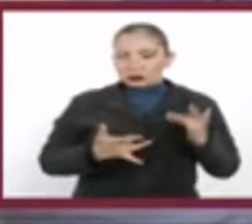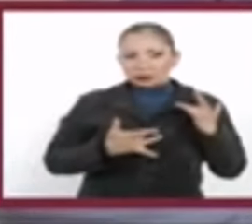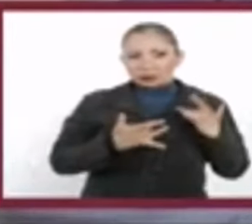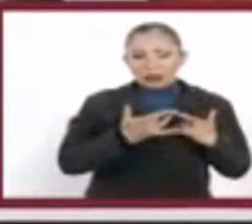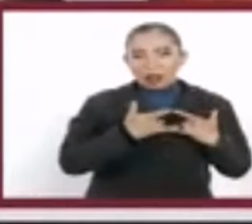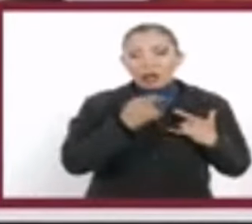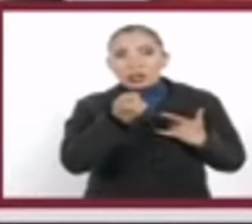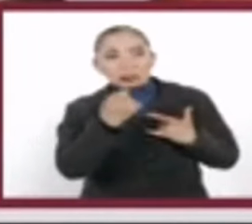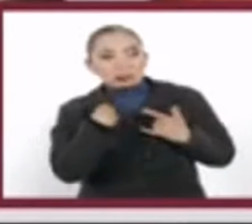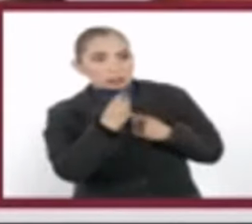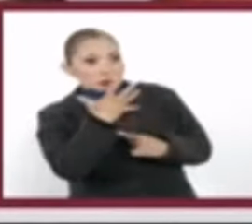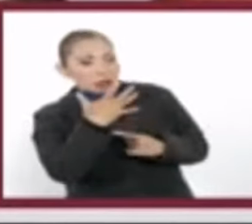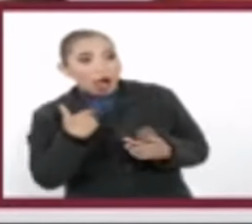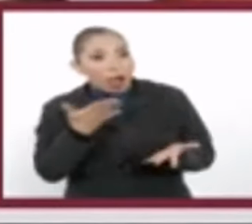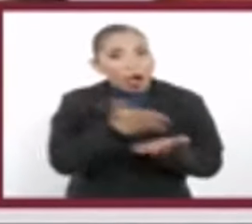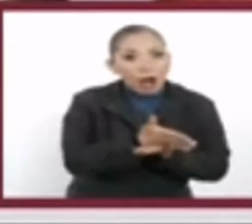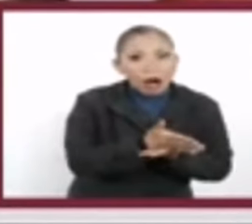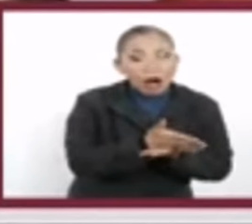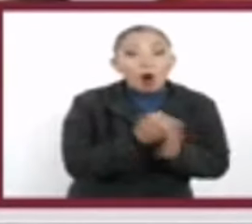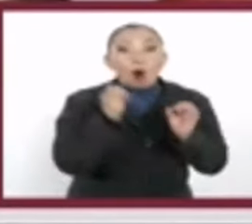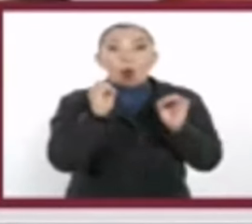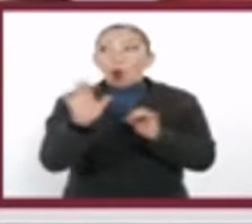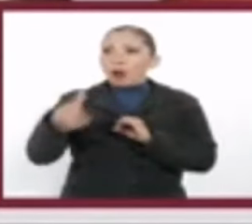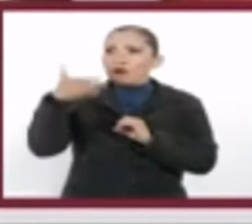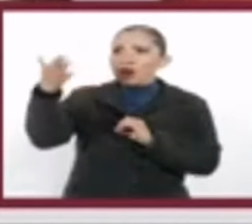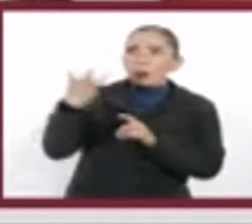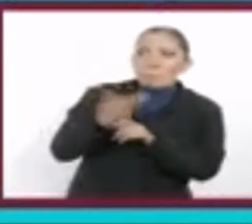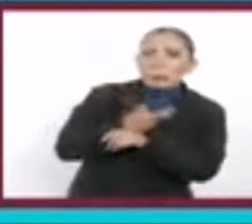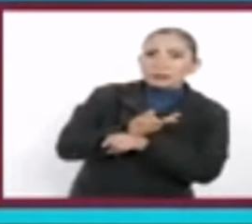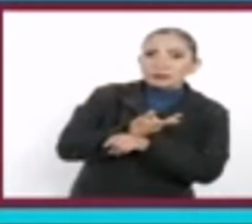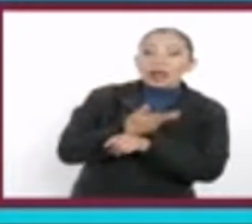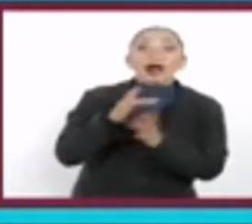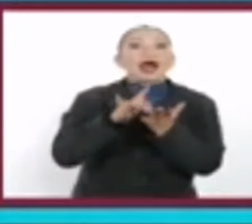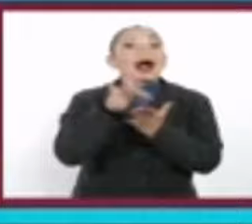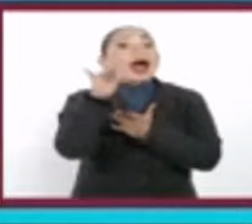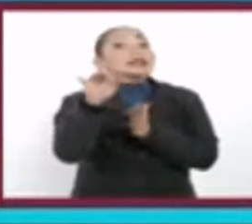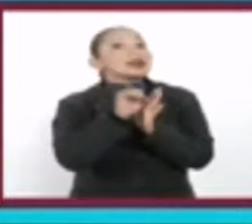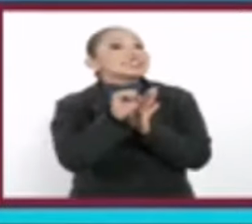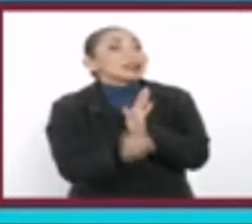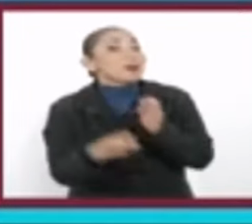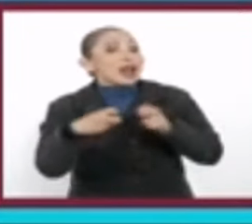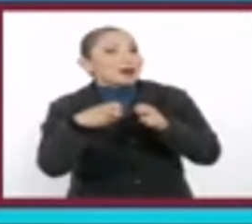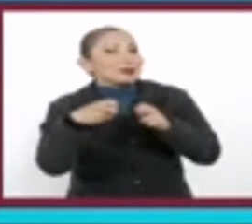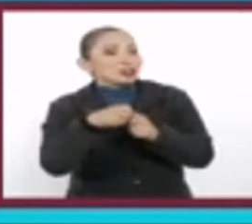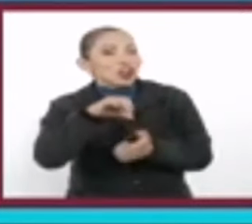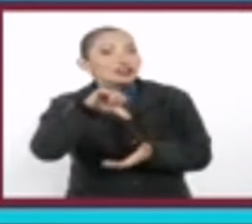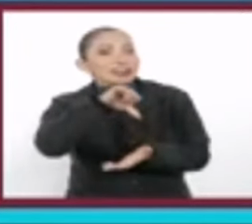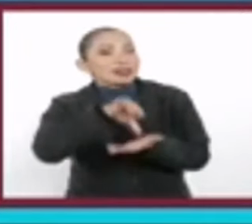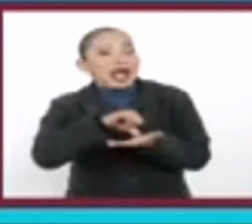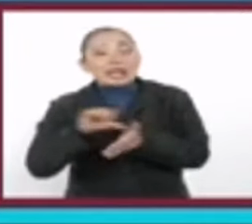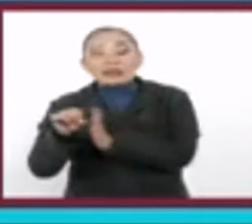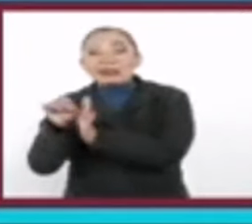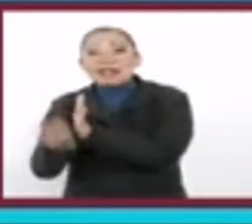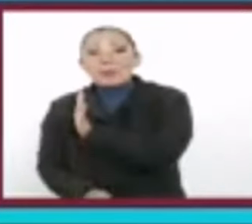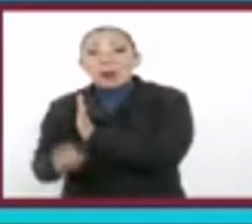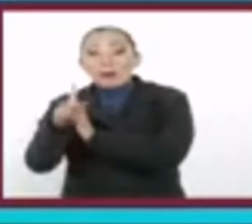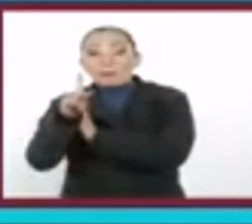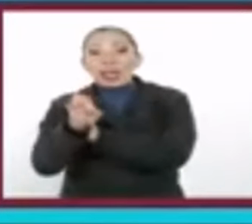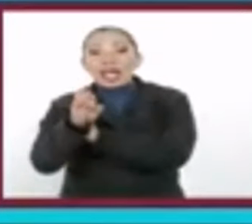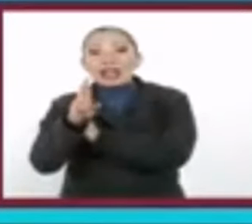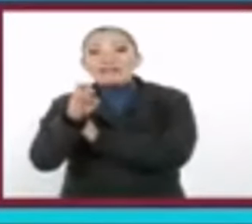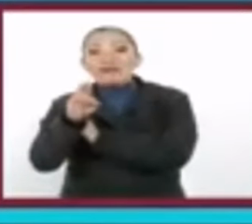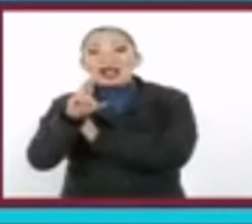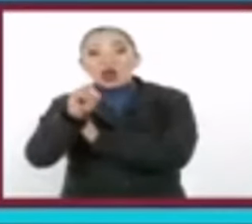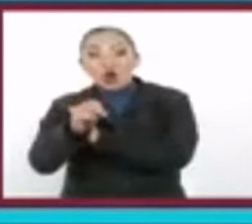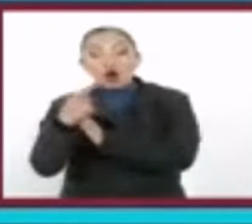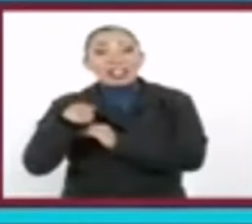percibir y responder a los estímulos internos o externos. Esto gracias al sistema nervioso central y el sistema nervioso